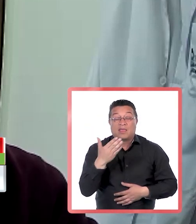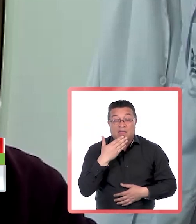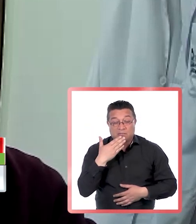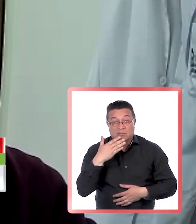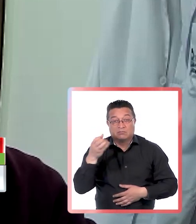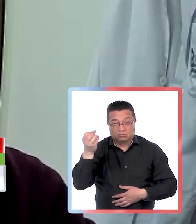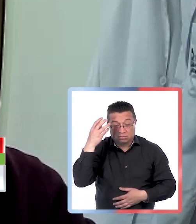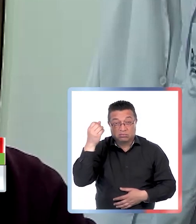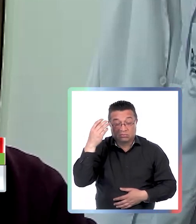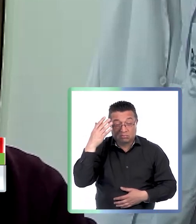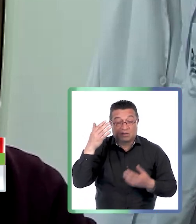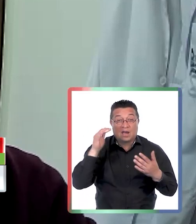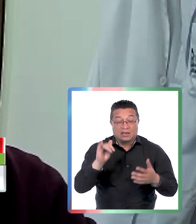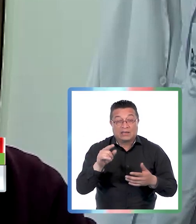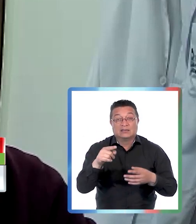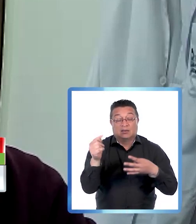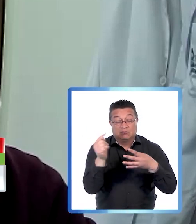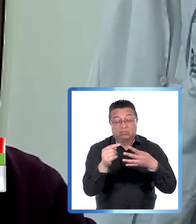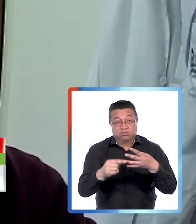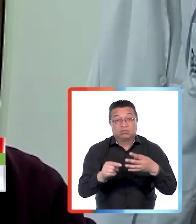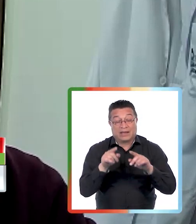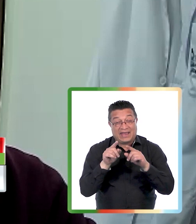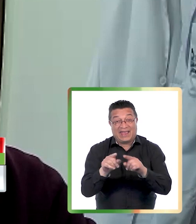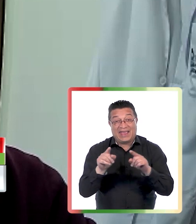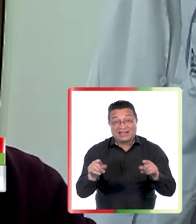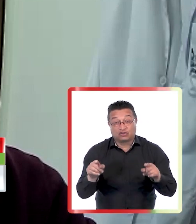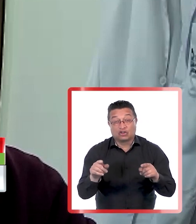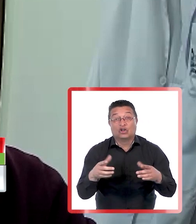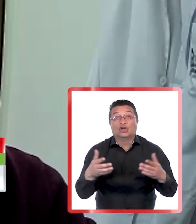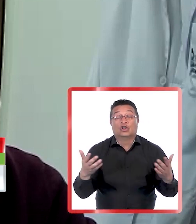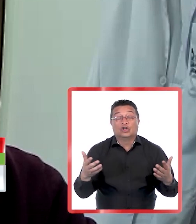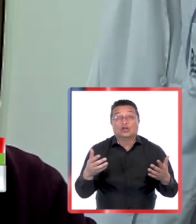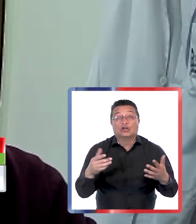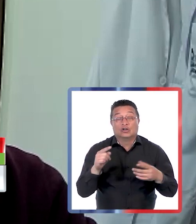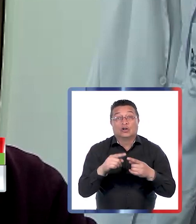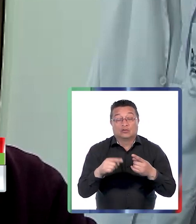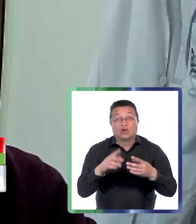que también puede ser educación, es un factor